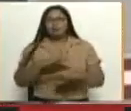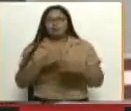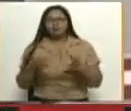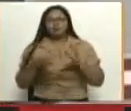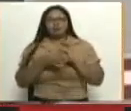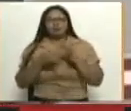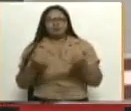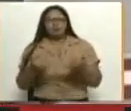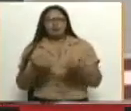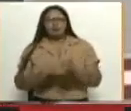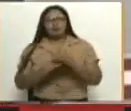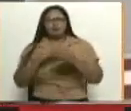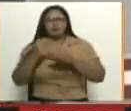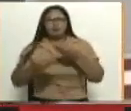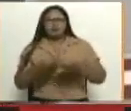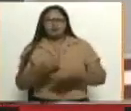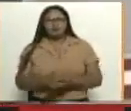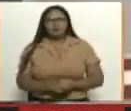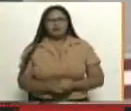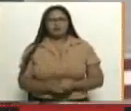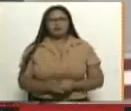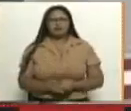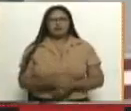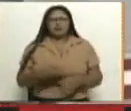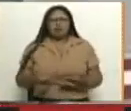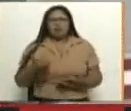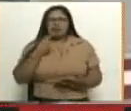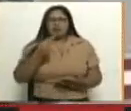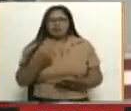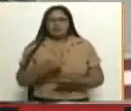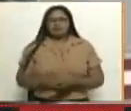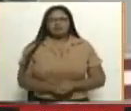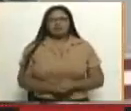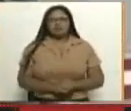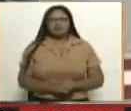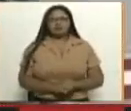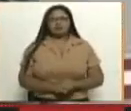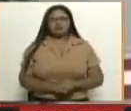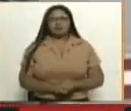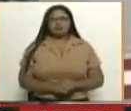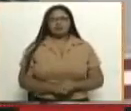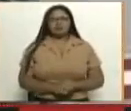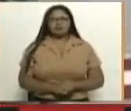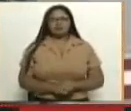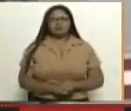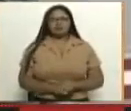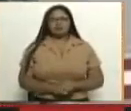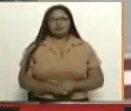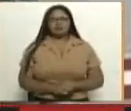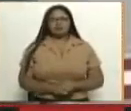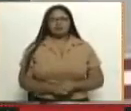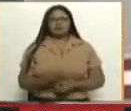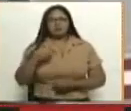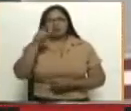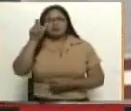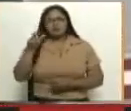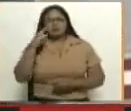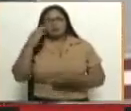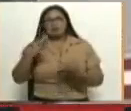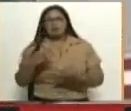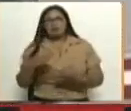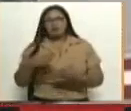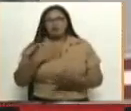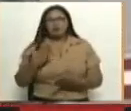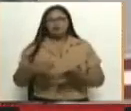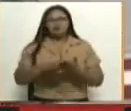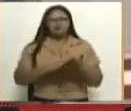del liderazgo norteamericano. O sea, cuando él está diciendo eso, él se está vendiendo como el personaje que es capaz de